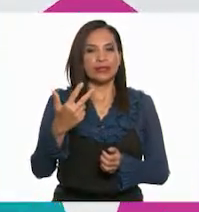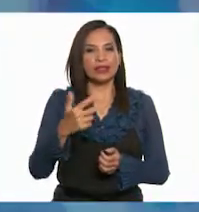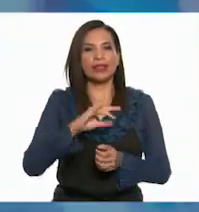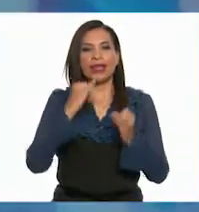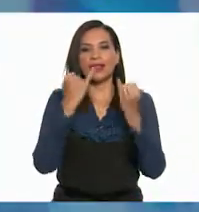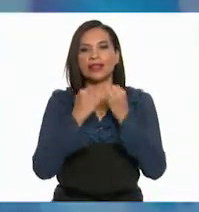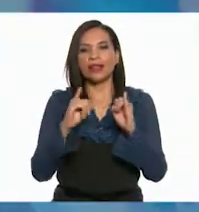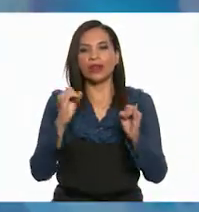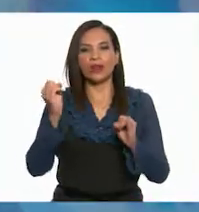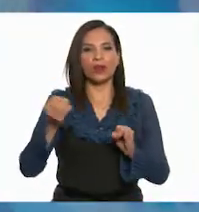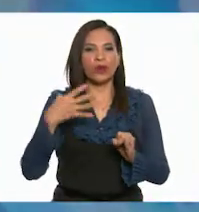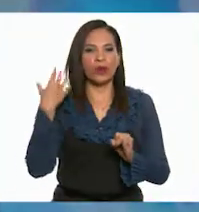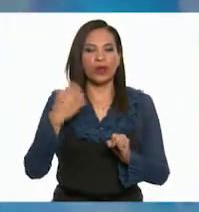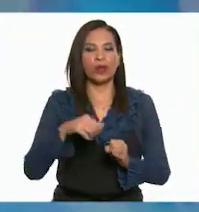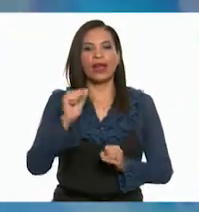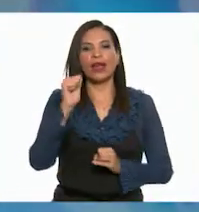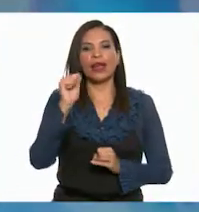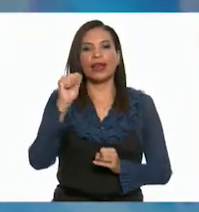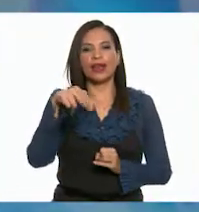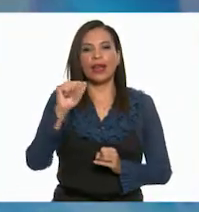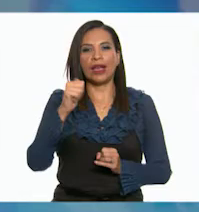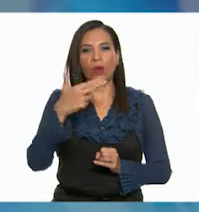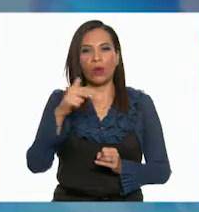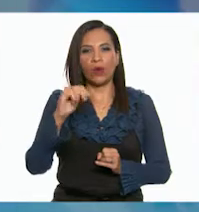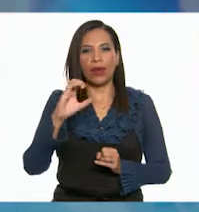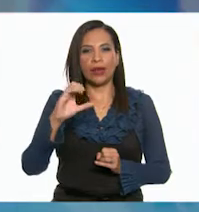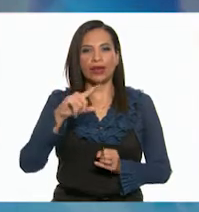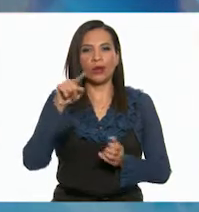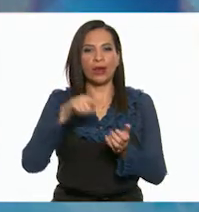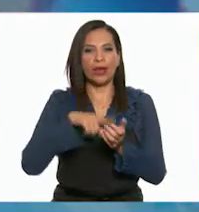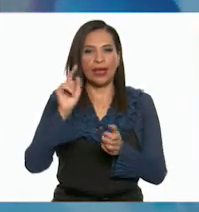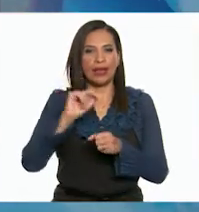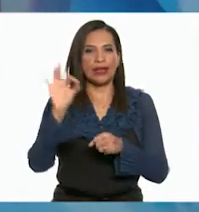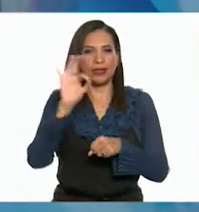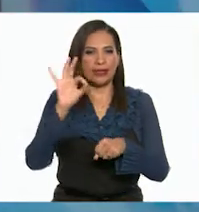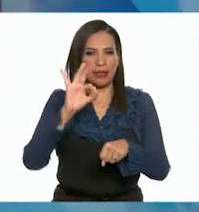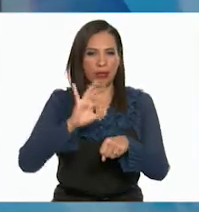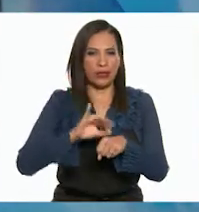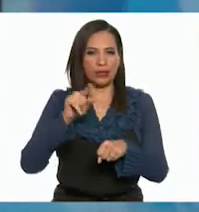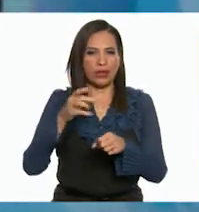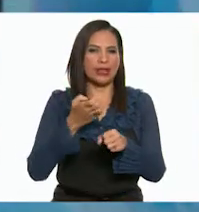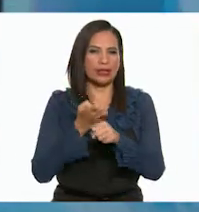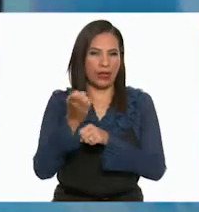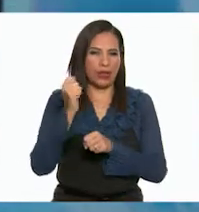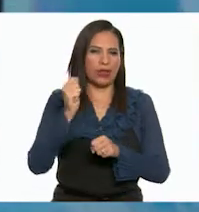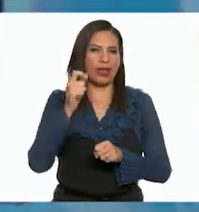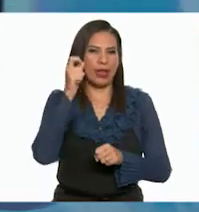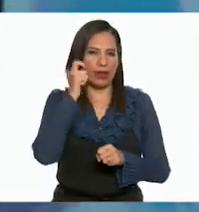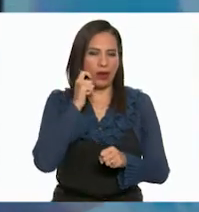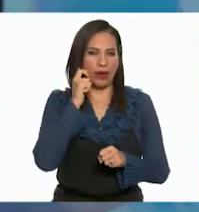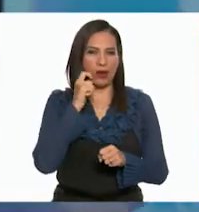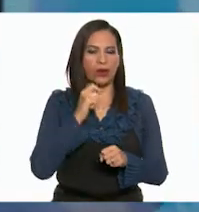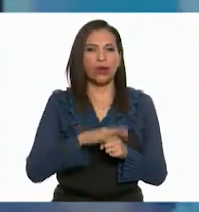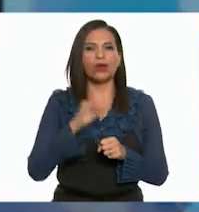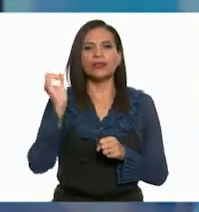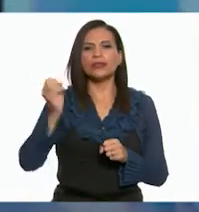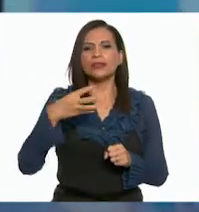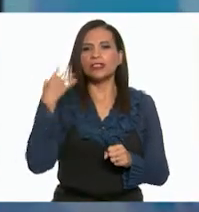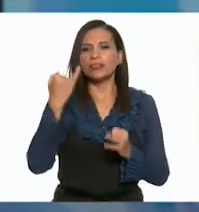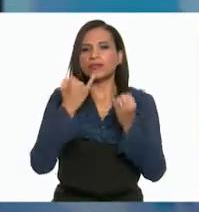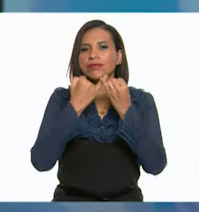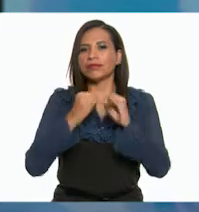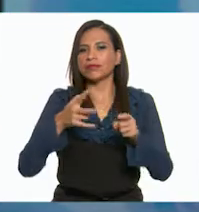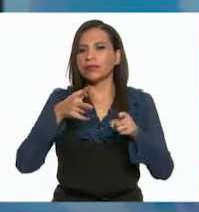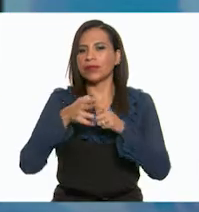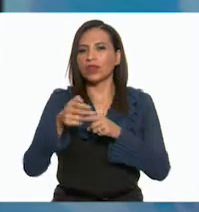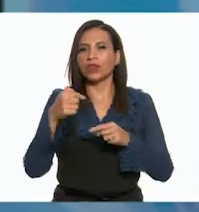se inauguró el Congreso de Anáhuac en Chilpancingo, en el actual estado de Guerrero. En el discurso inaugural